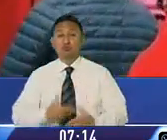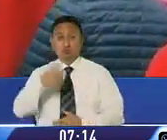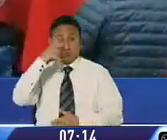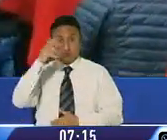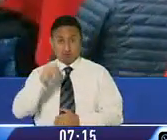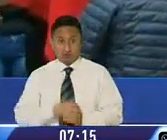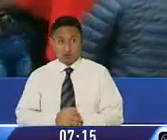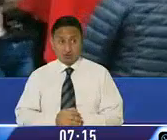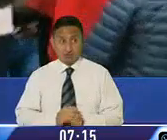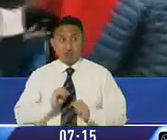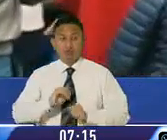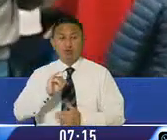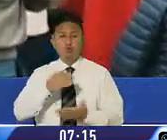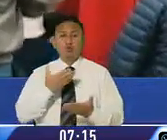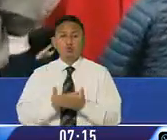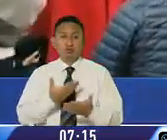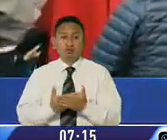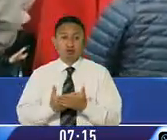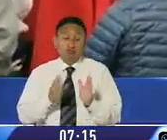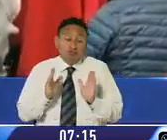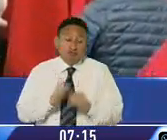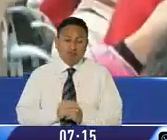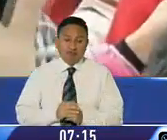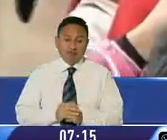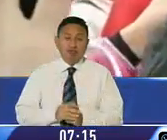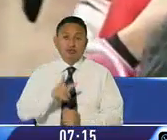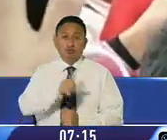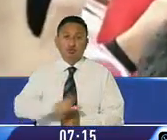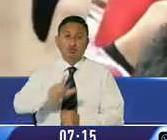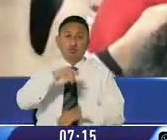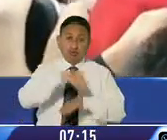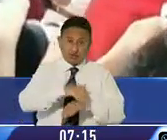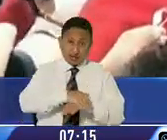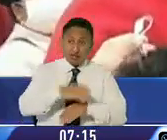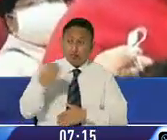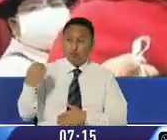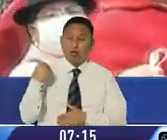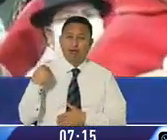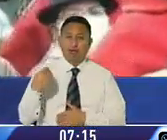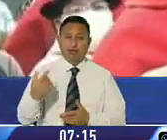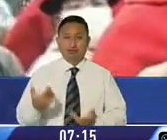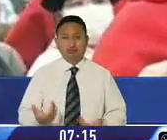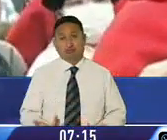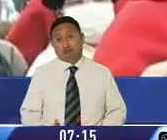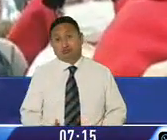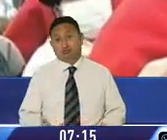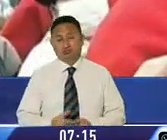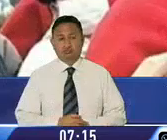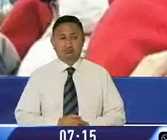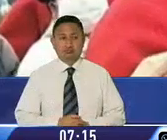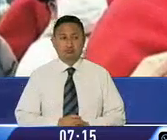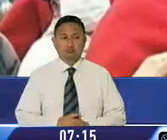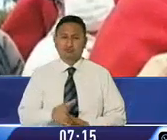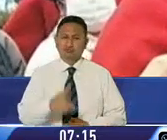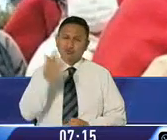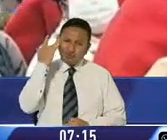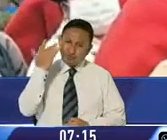Lasso, se justificó cuestionando que recién la tarde de lunes fue notificado. Oiga, qué raro,